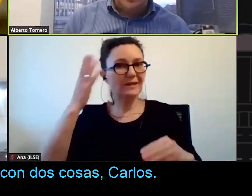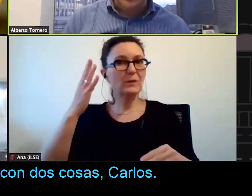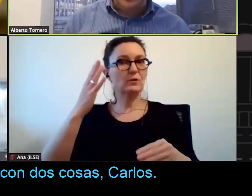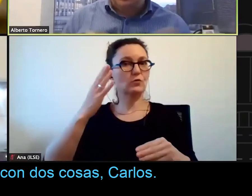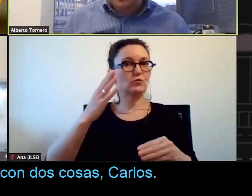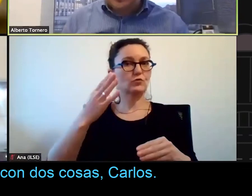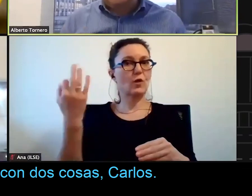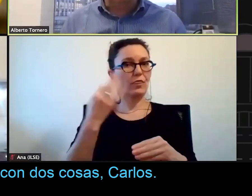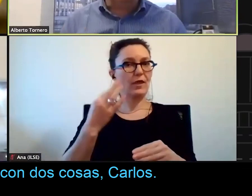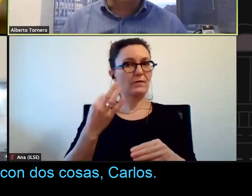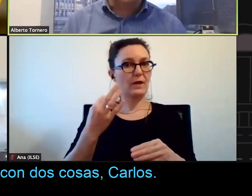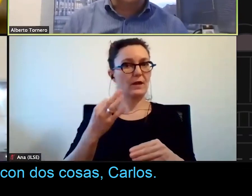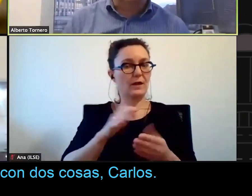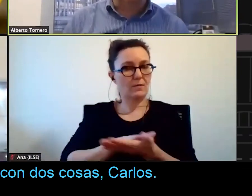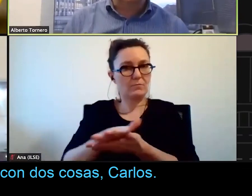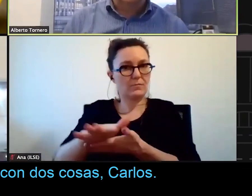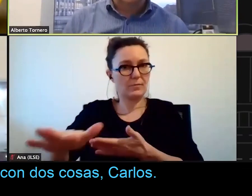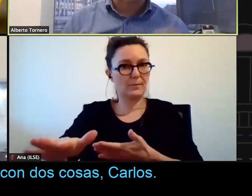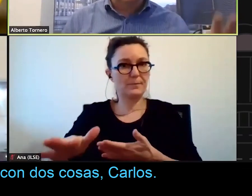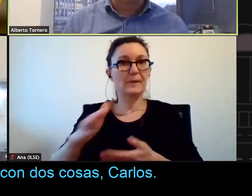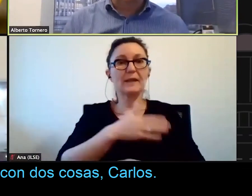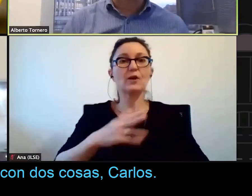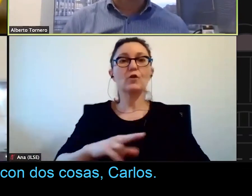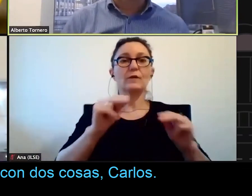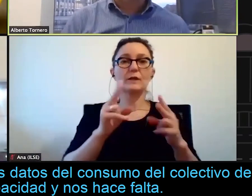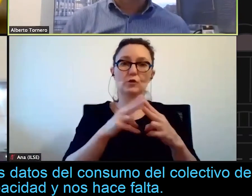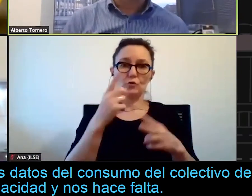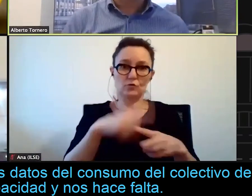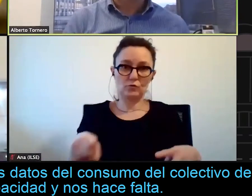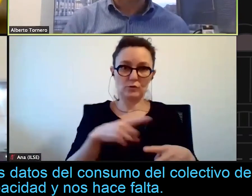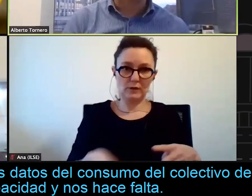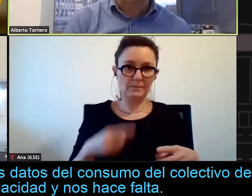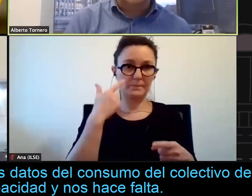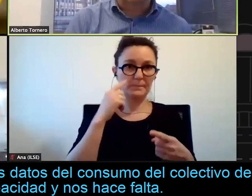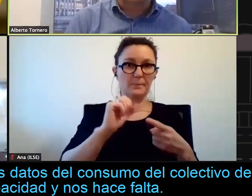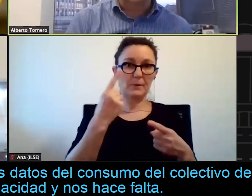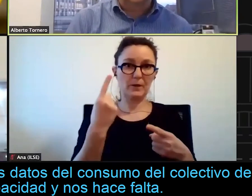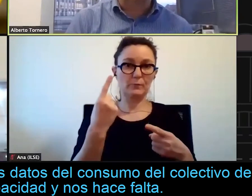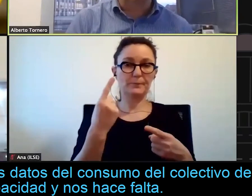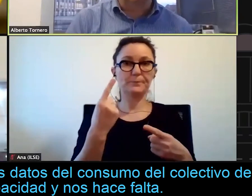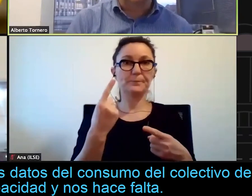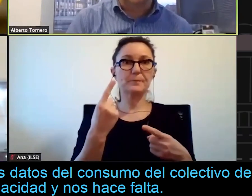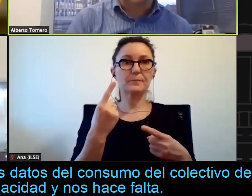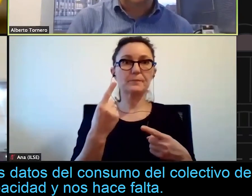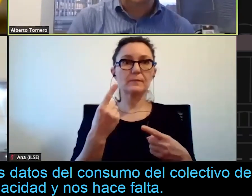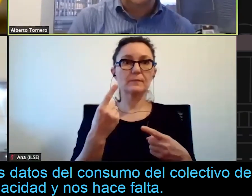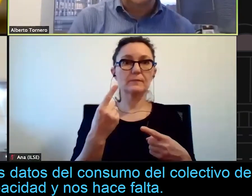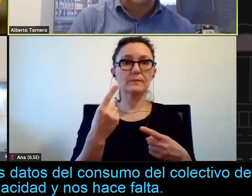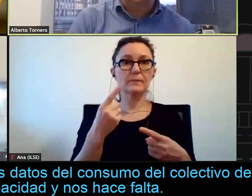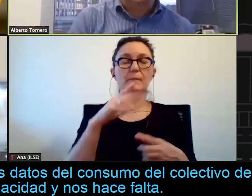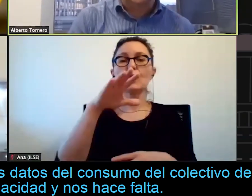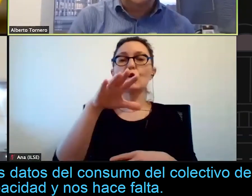Y yo quería acabar con 2 cosas, Carlos. Primero, no siempre encontramos datos del consumo del